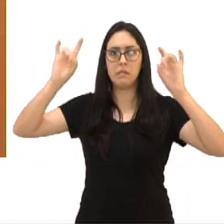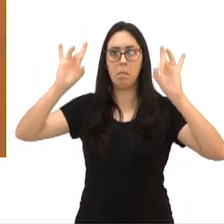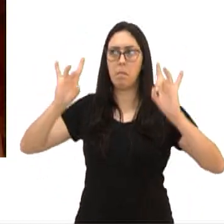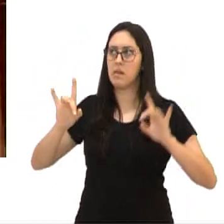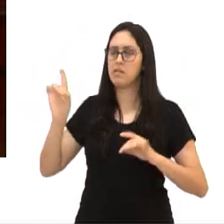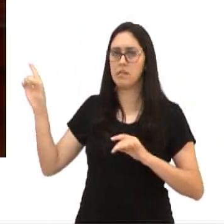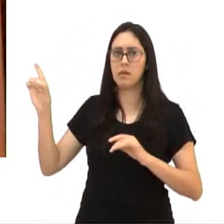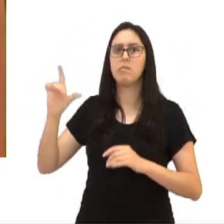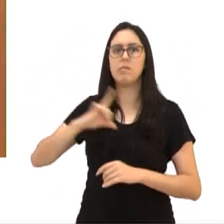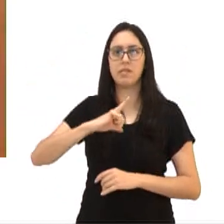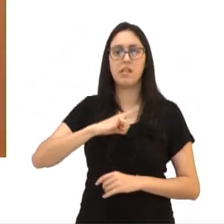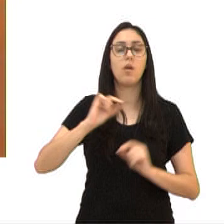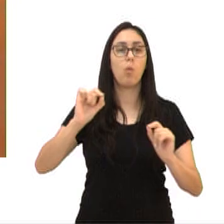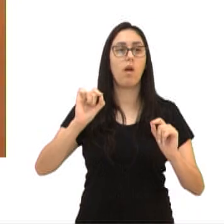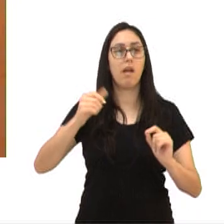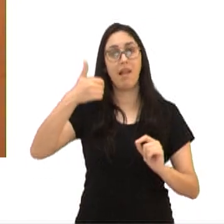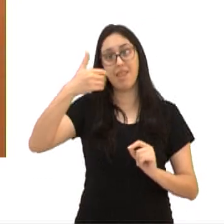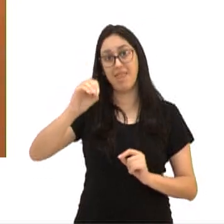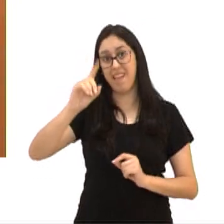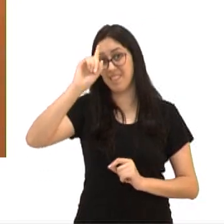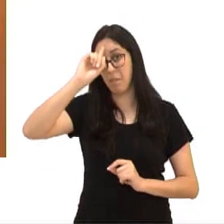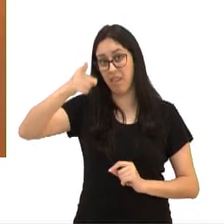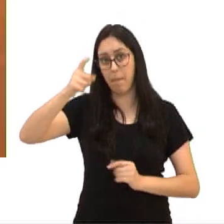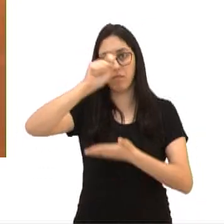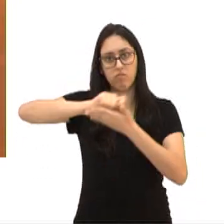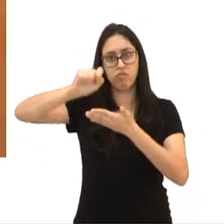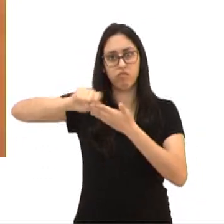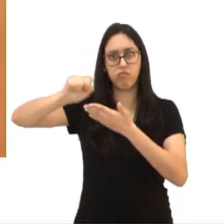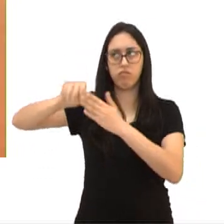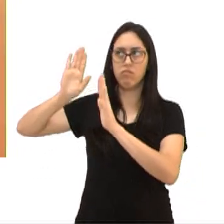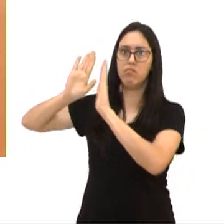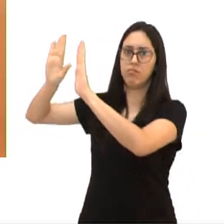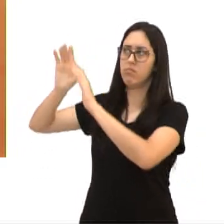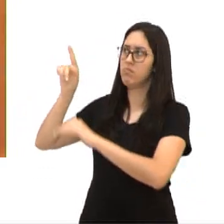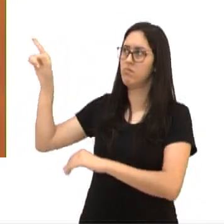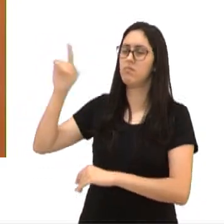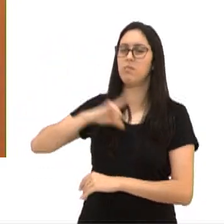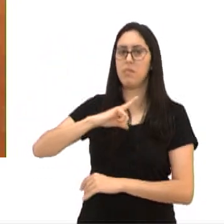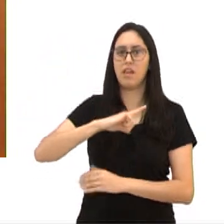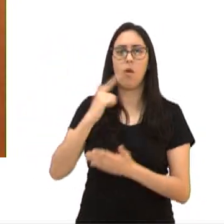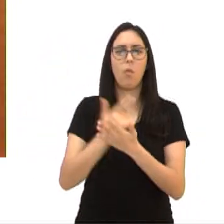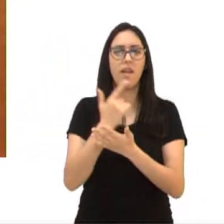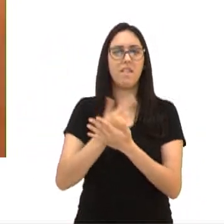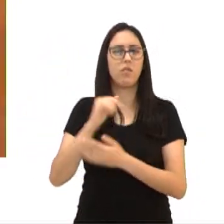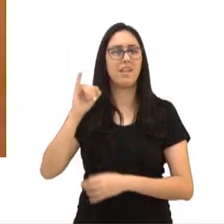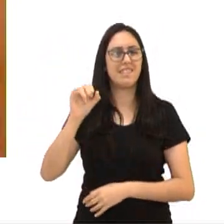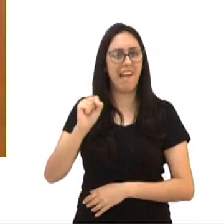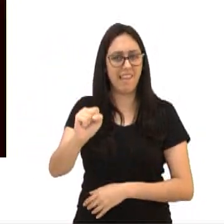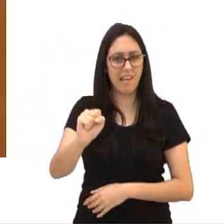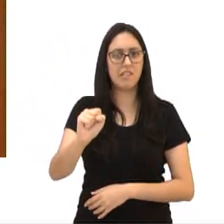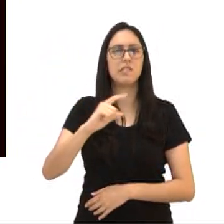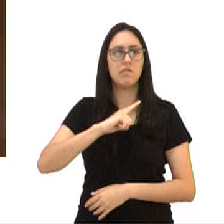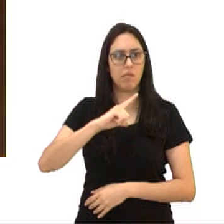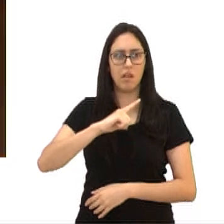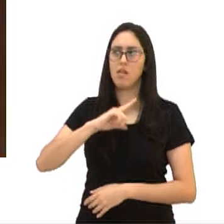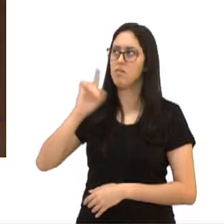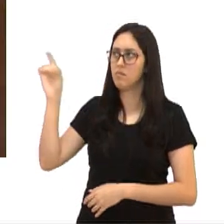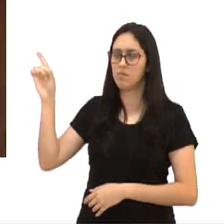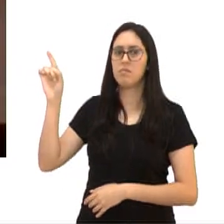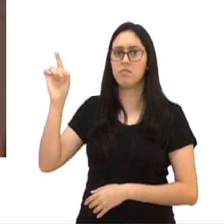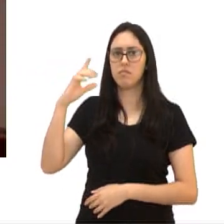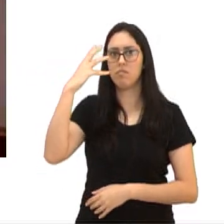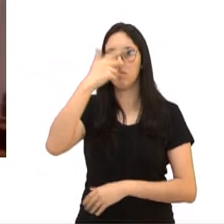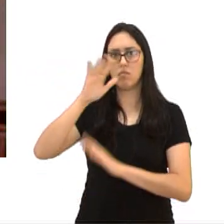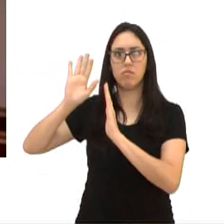los 10 mandamentos lá cima, con un versículo en hebraico del libro de Isaías, a pedra que llegó